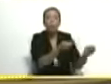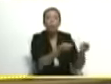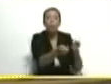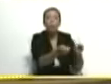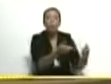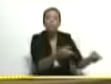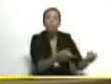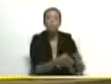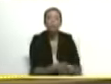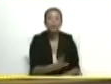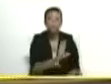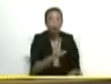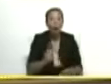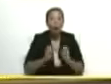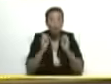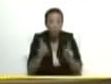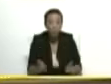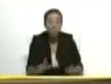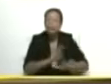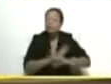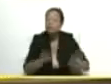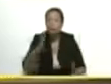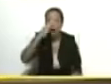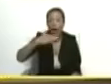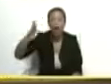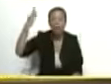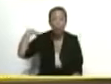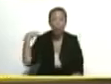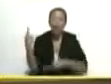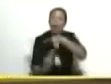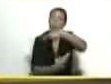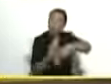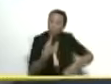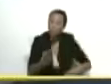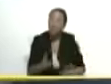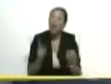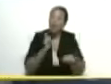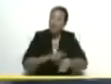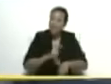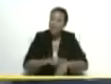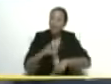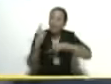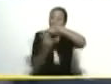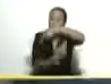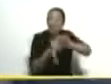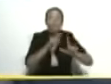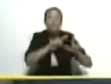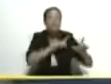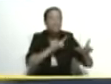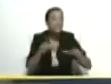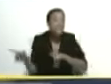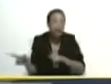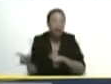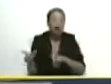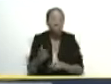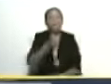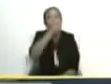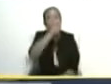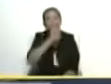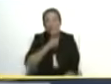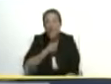Y ya tuvieron su oportunidad en revolución. Y nosotros nos armamos de